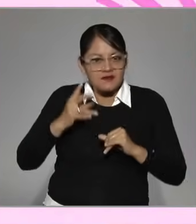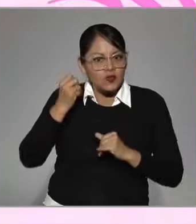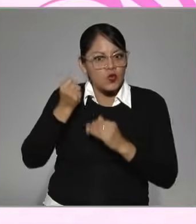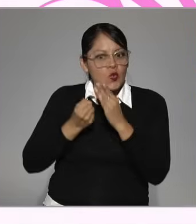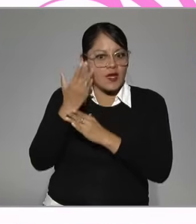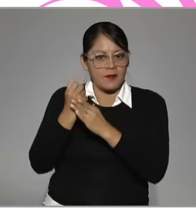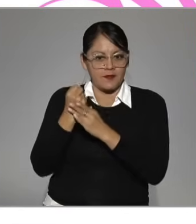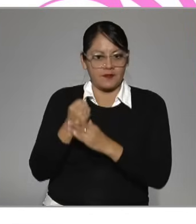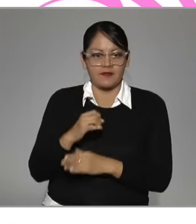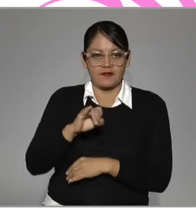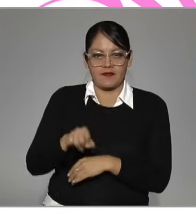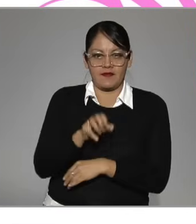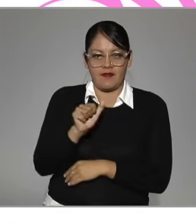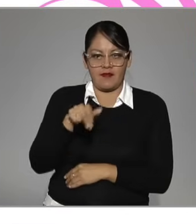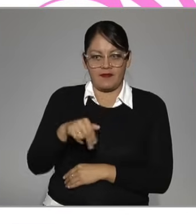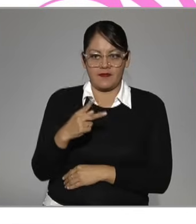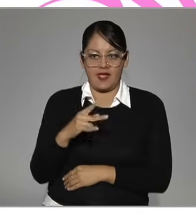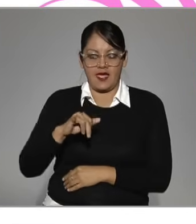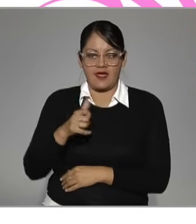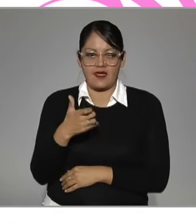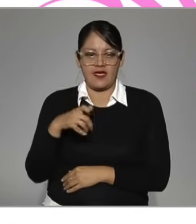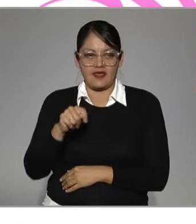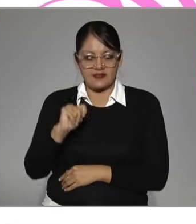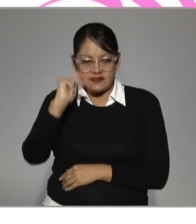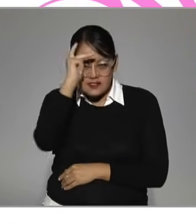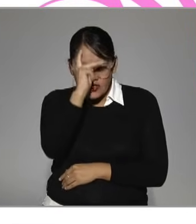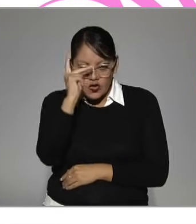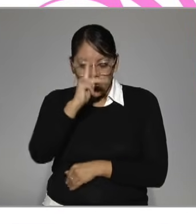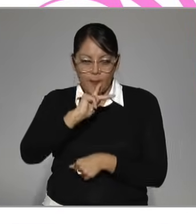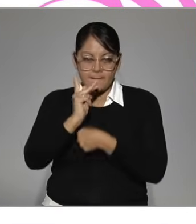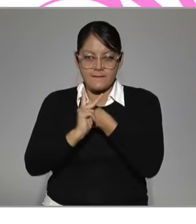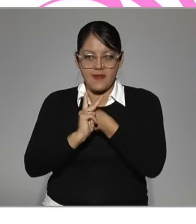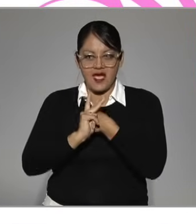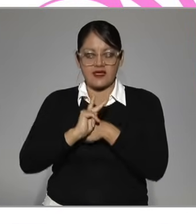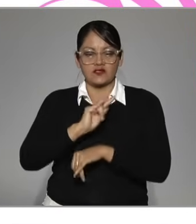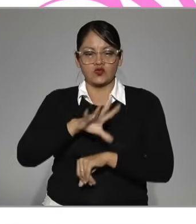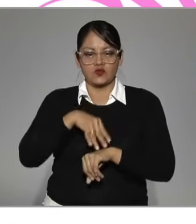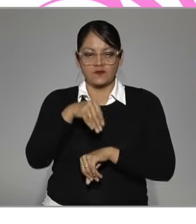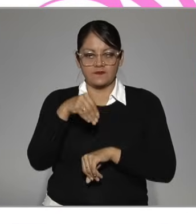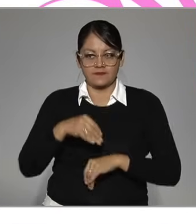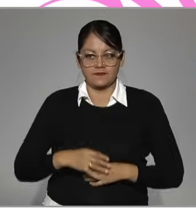Jean Piaget, psicólogo suizo.